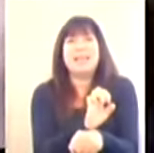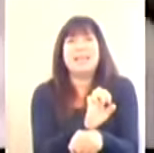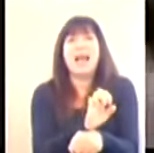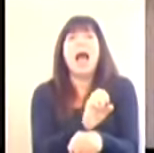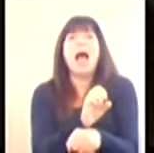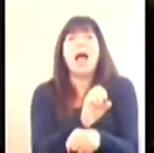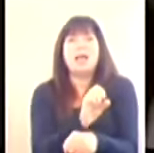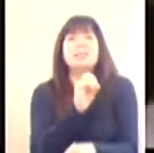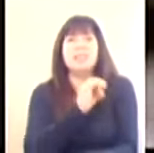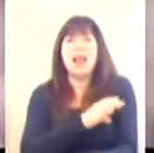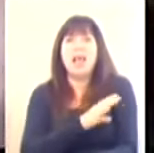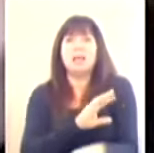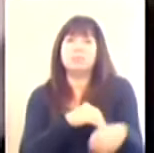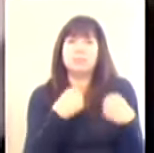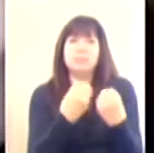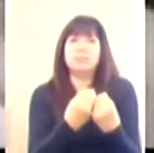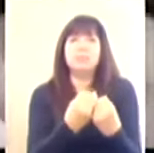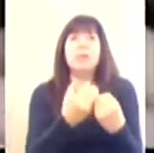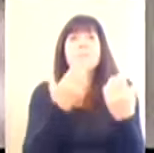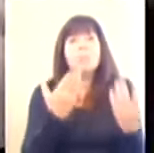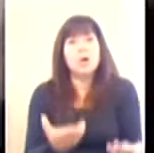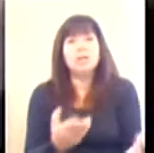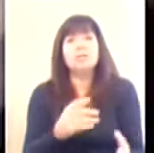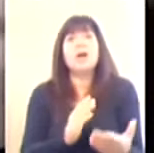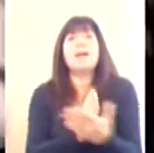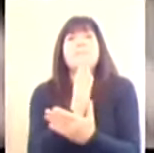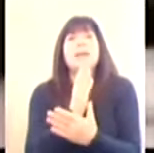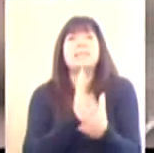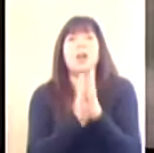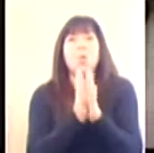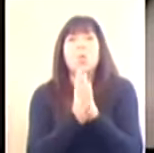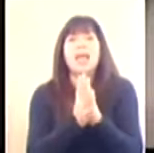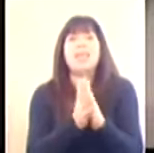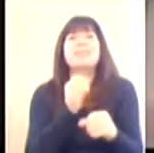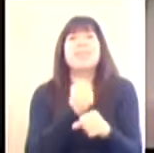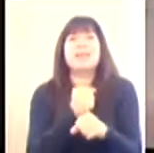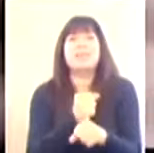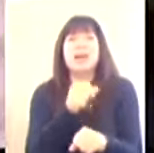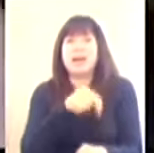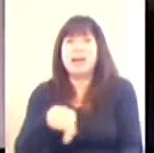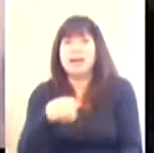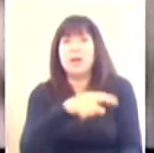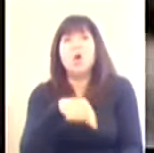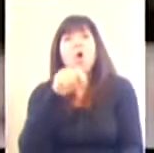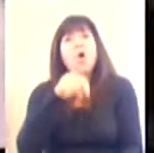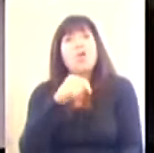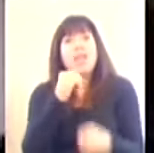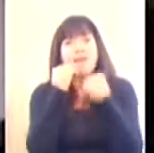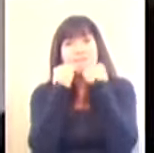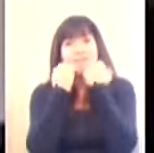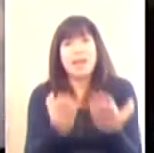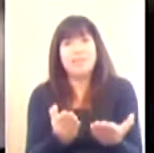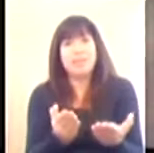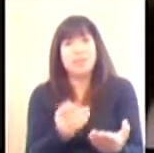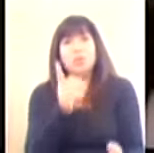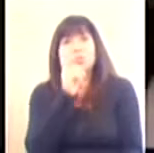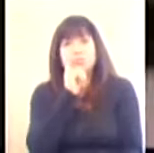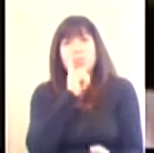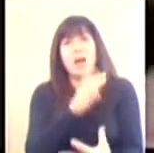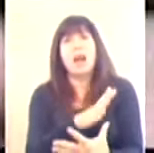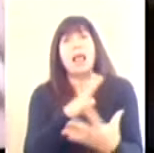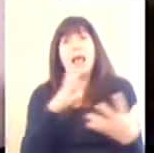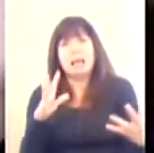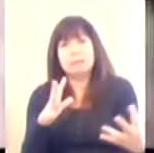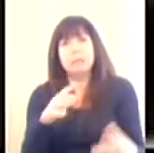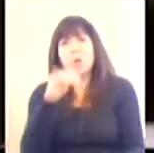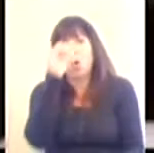nacional, y es por eso que tenemos que empezar a trabajar en esto con mucho más fuerza. Hoy día los beneficios que hemos tenido son tremendos, hemos visto que la descontaminación